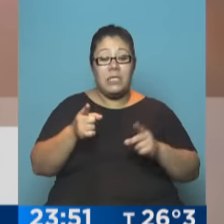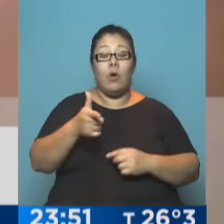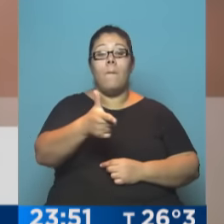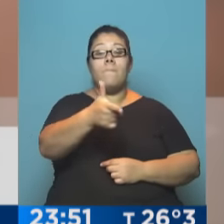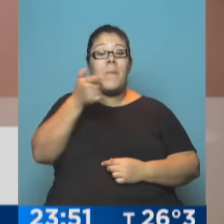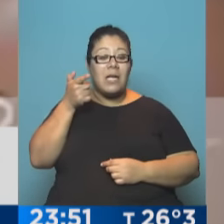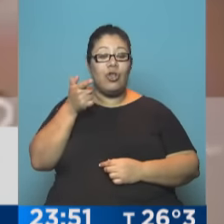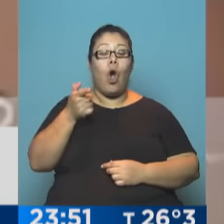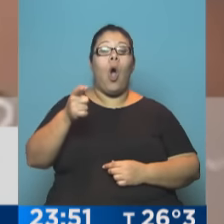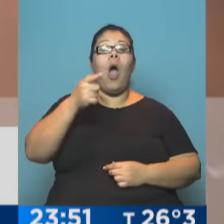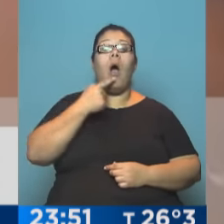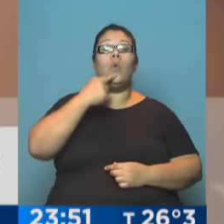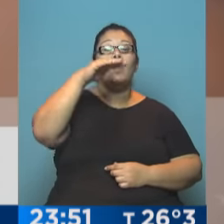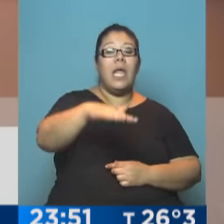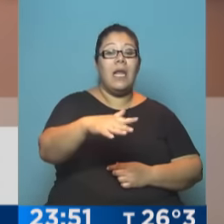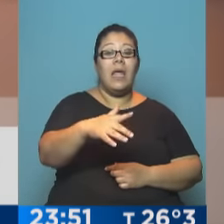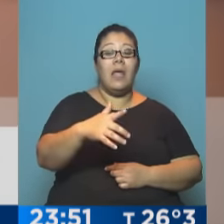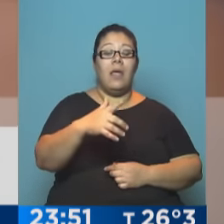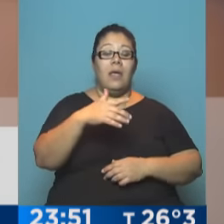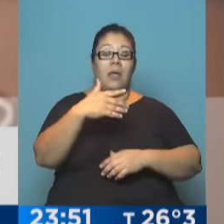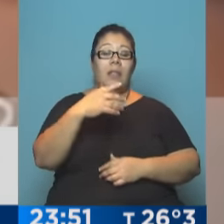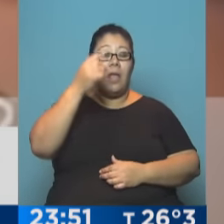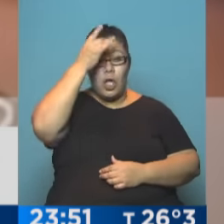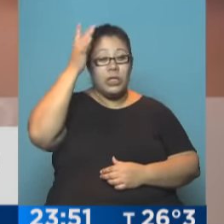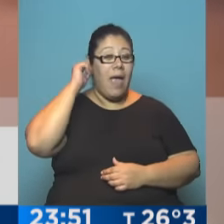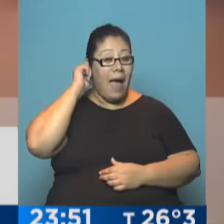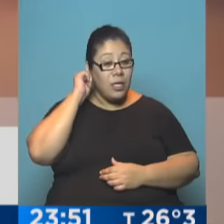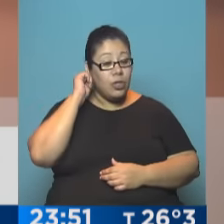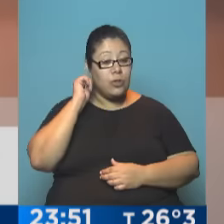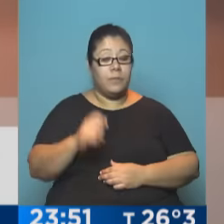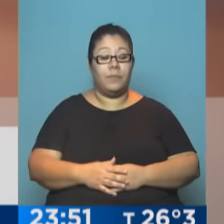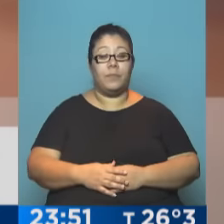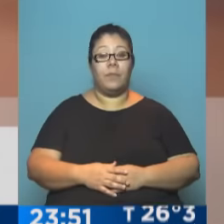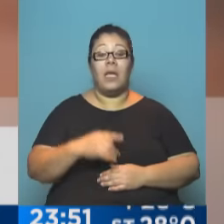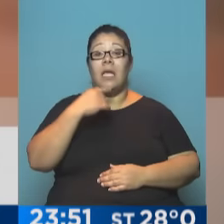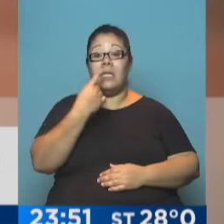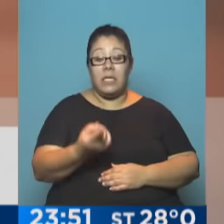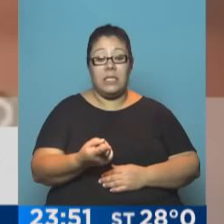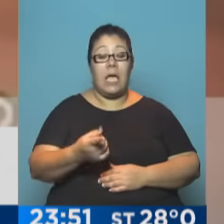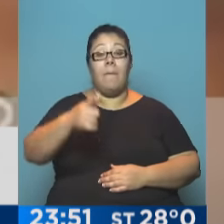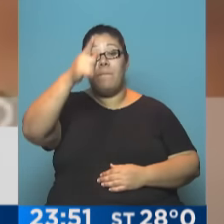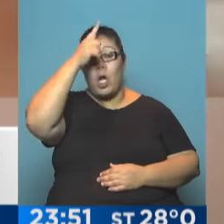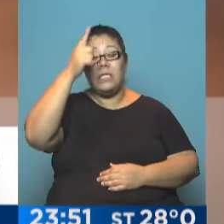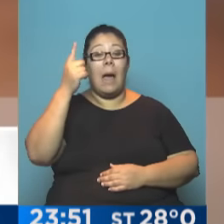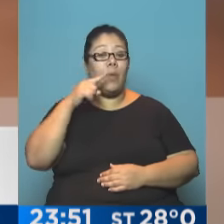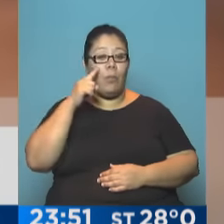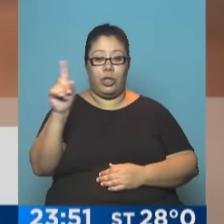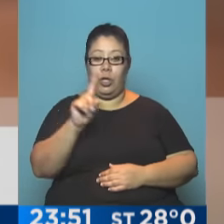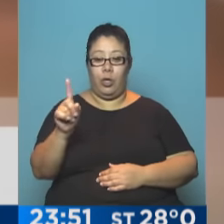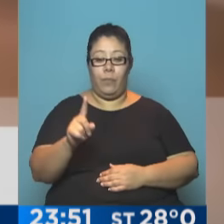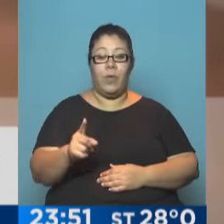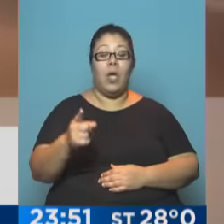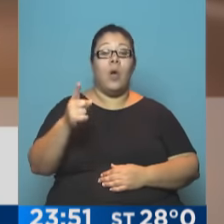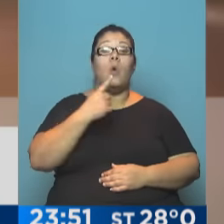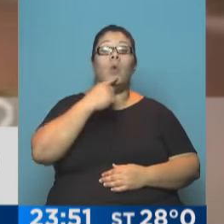una tormenta perfecta de errores humanos y que no había evidencia de un actuar criminal por parte del policía. El muchacho de